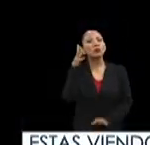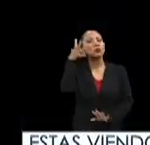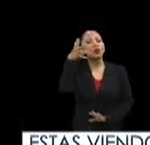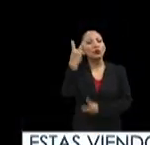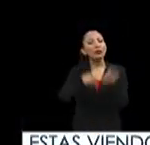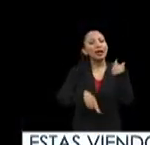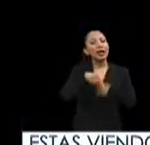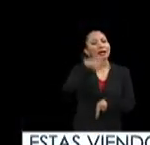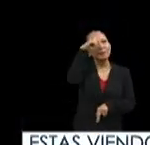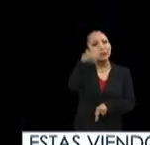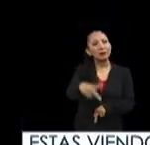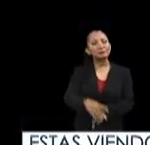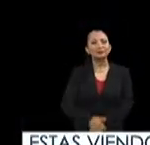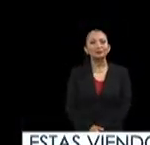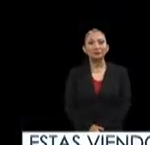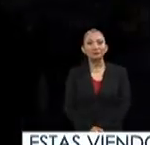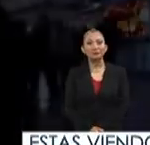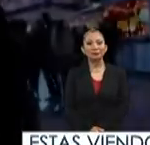cuando regreses a México?